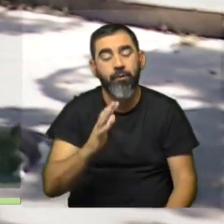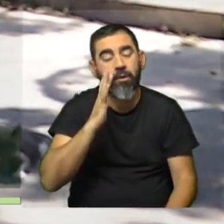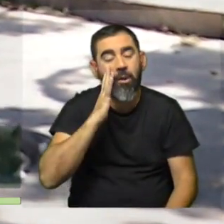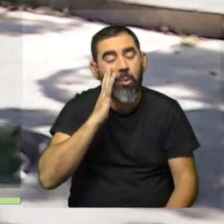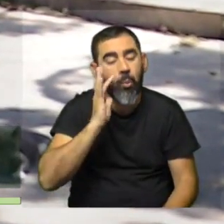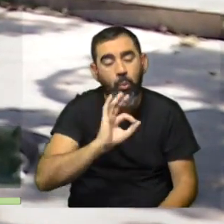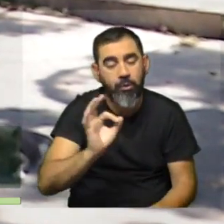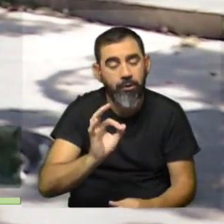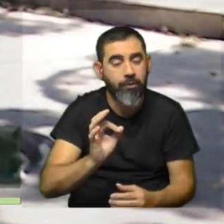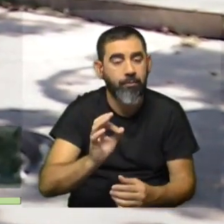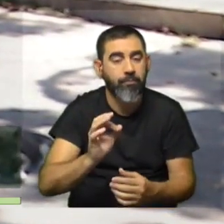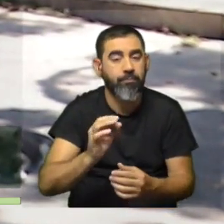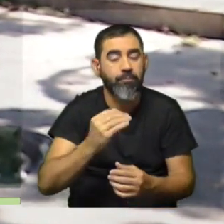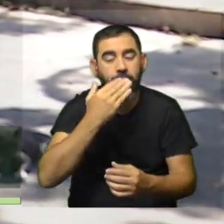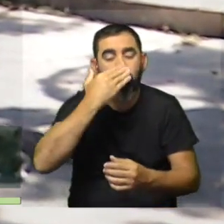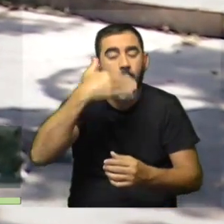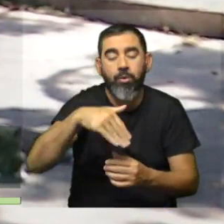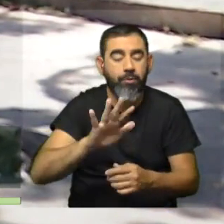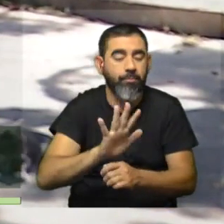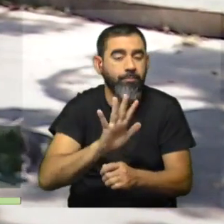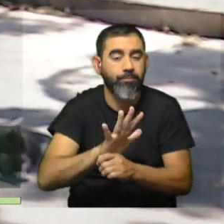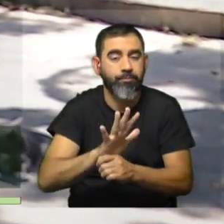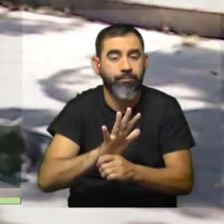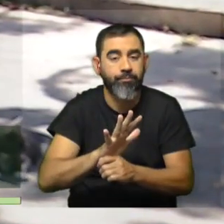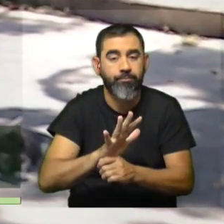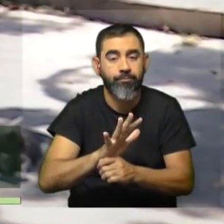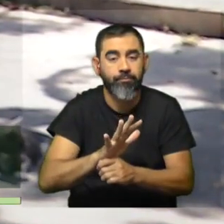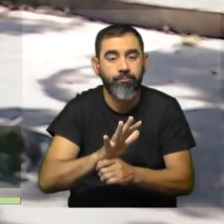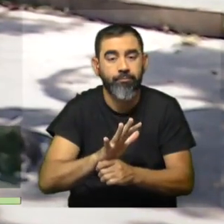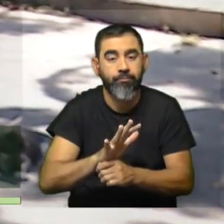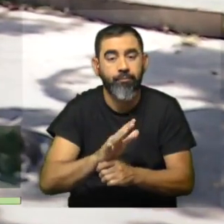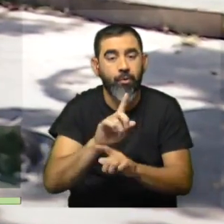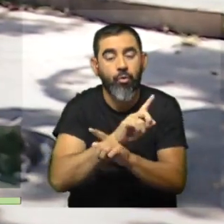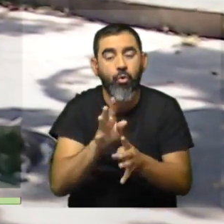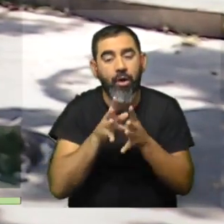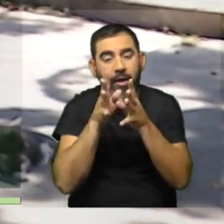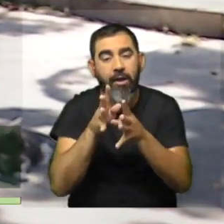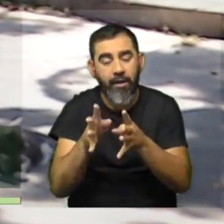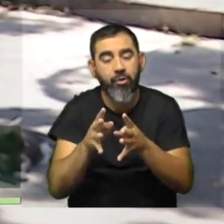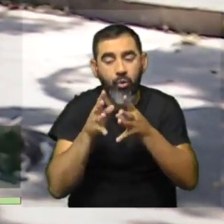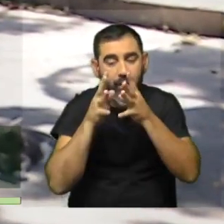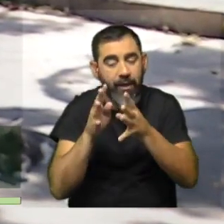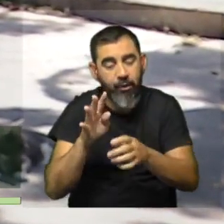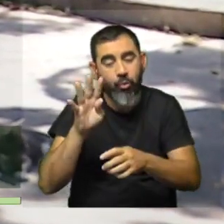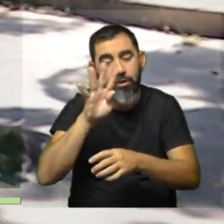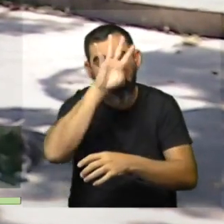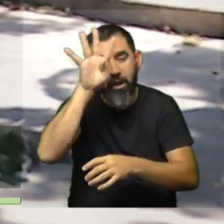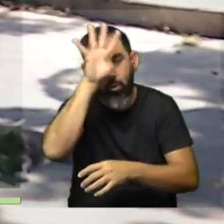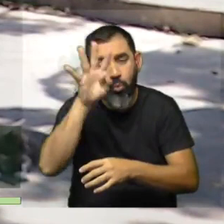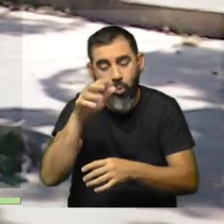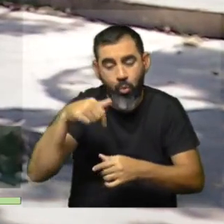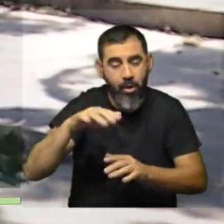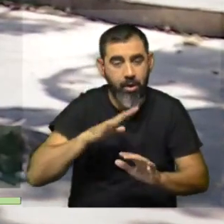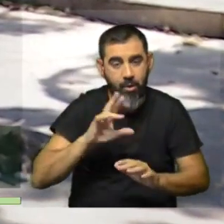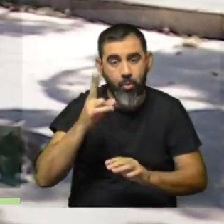el último cartucho, diríamos. Como dije en el Facebook, no somos guerrilleros, somos guerreros, somos charrúas. Entonces nuestra medida